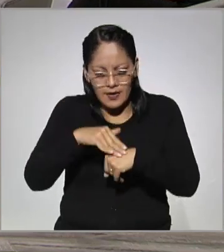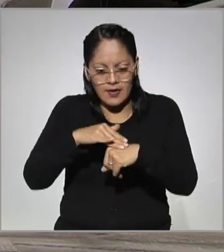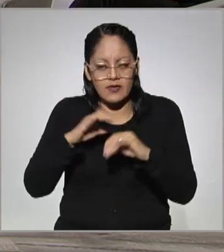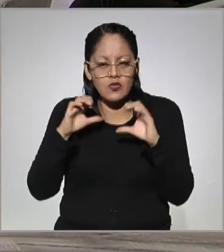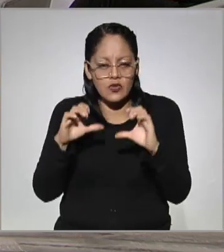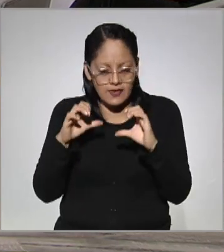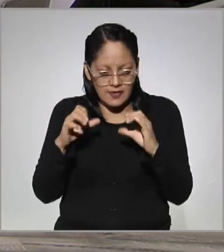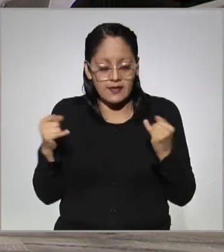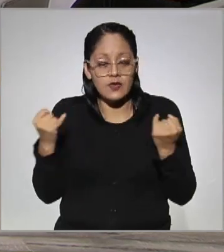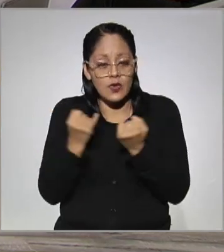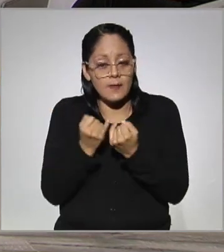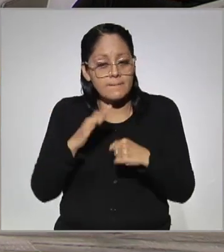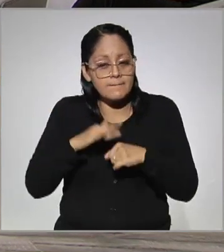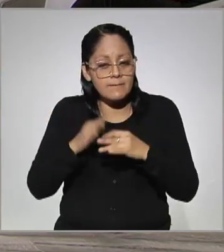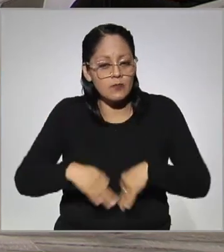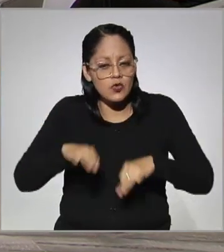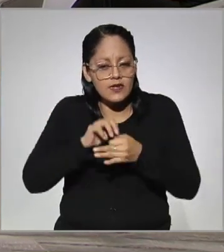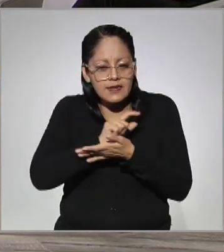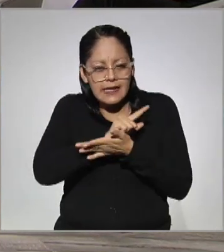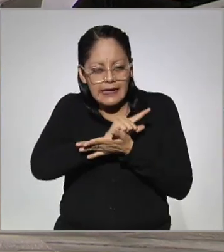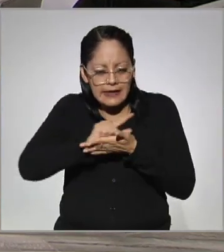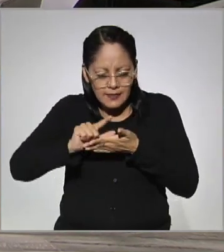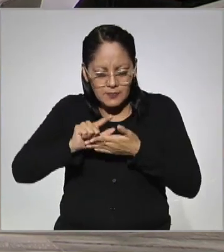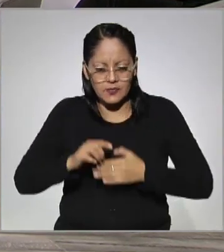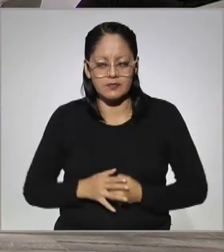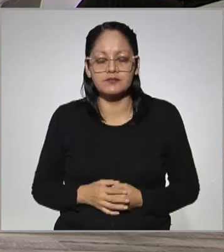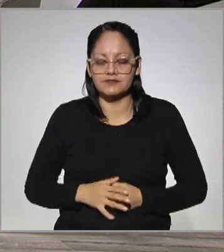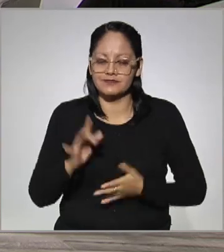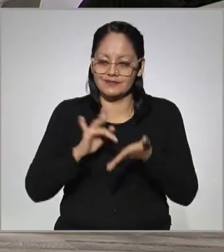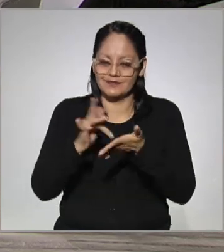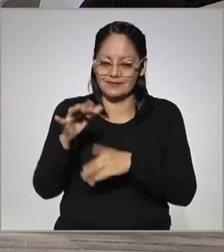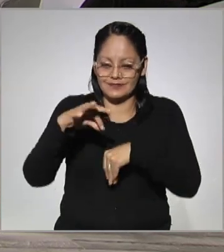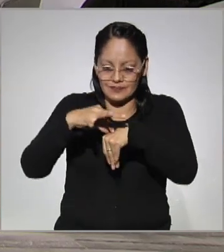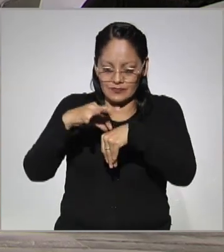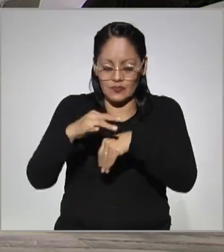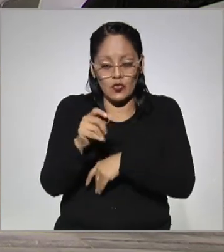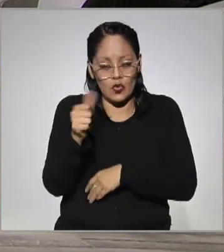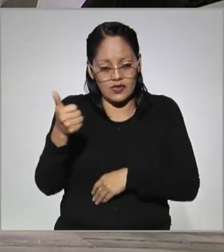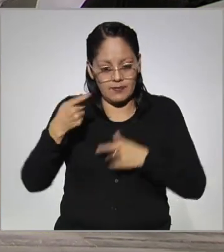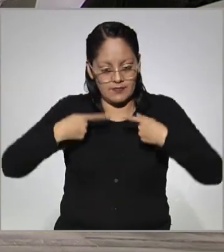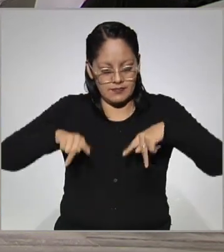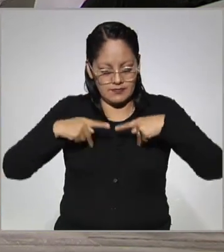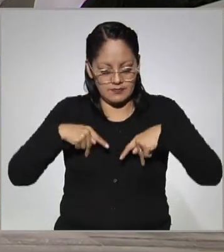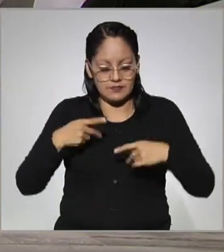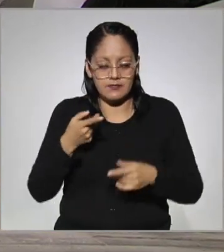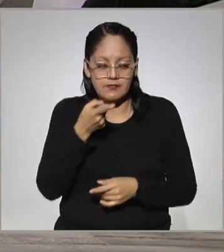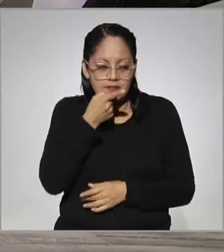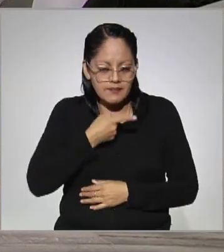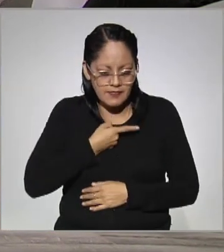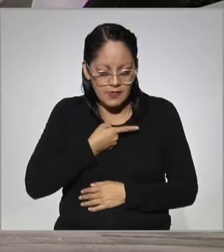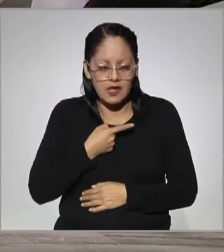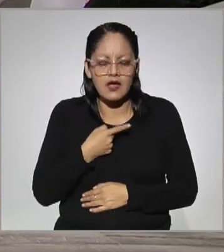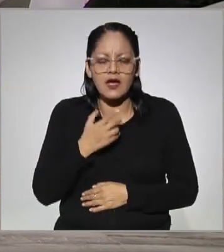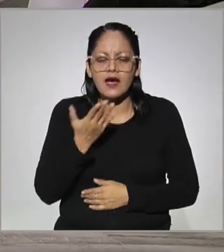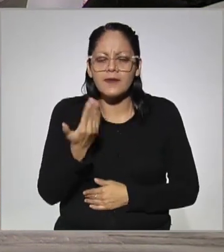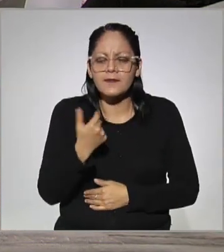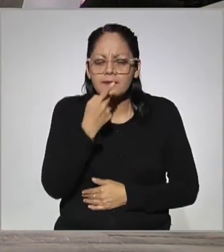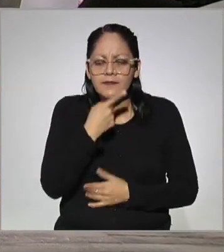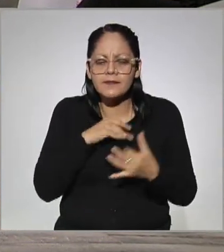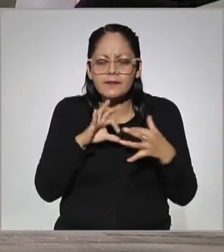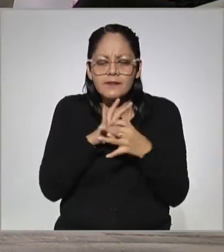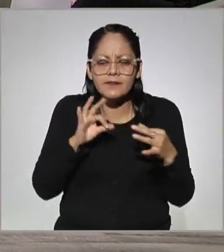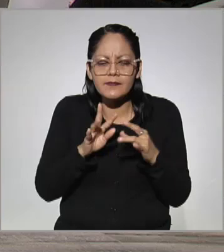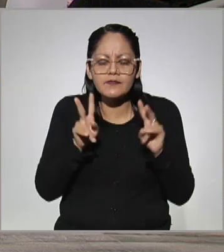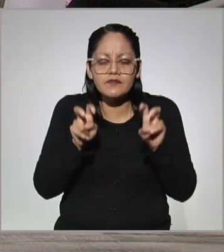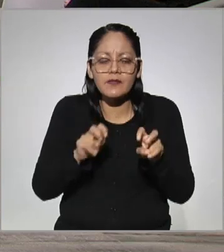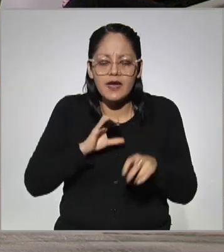todo la higiene en esa zona. Gracias, doctor. Otra persona nos pide que hablen un poquito más sobre